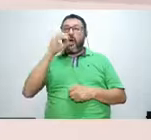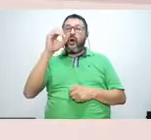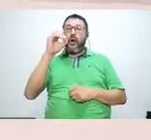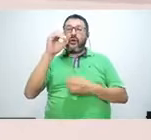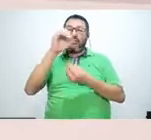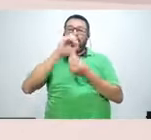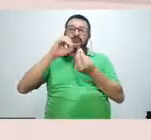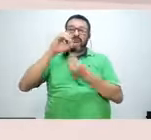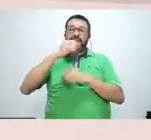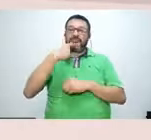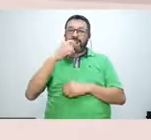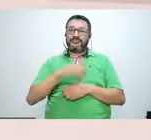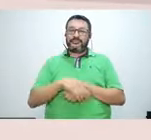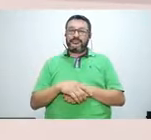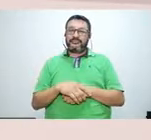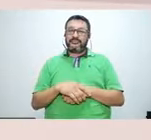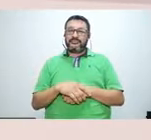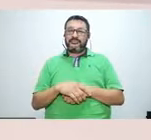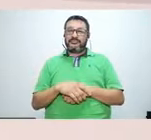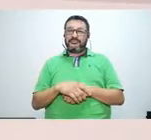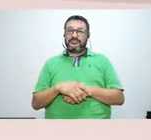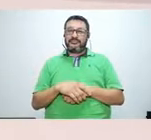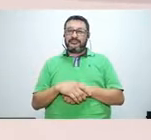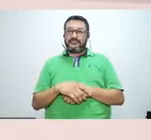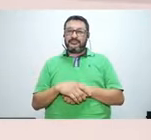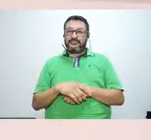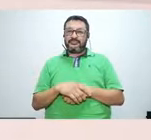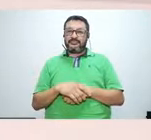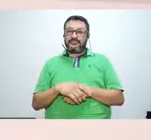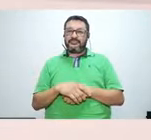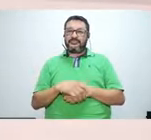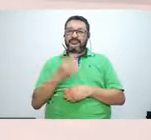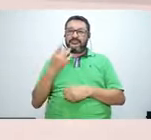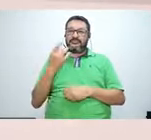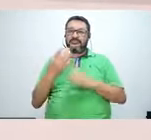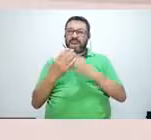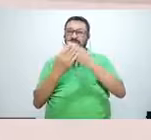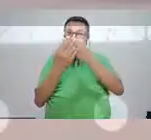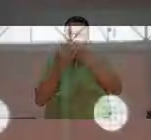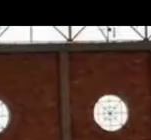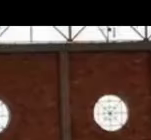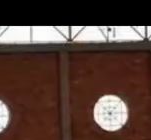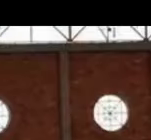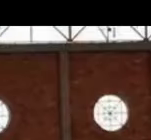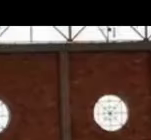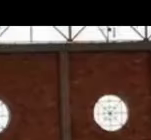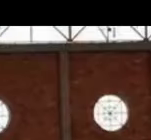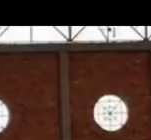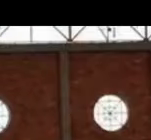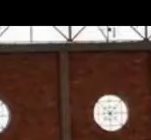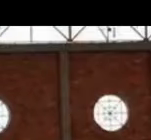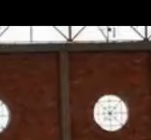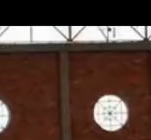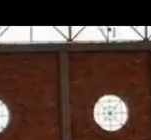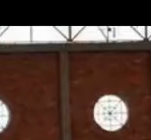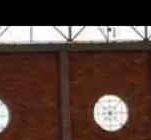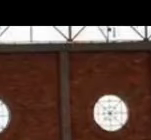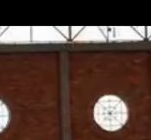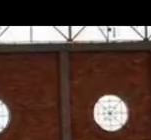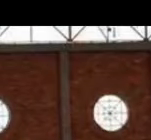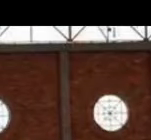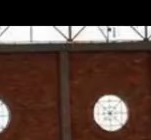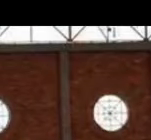es más difícil, porque entonces se empieza a acumular la grasita, que la niña entonces ya